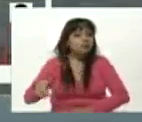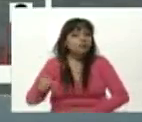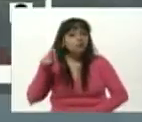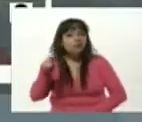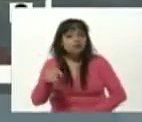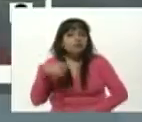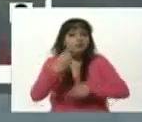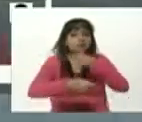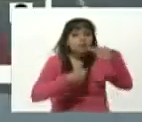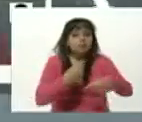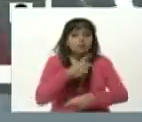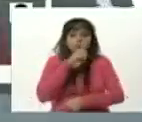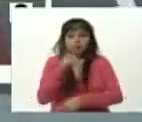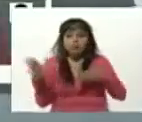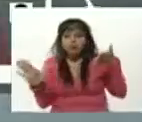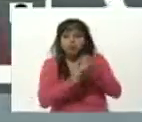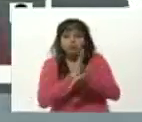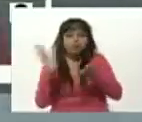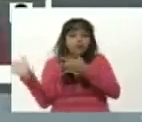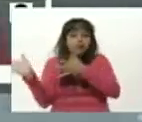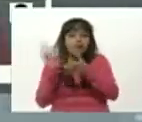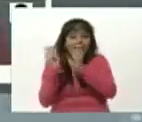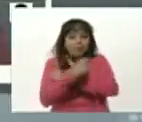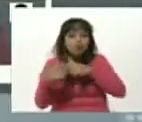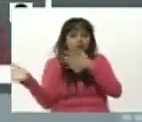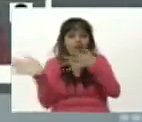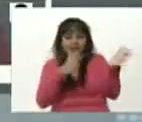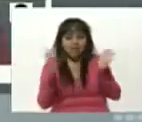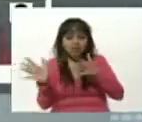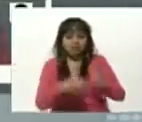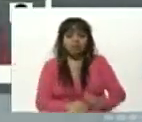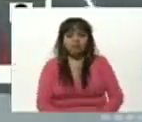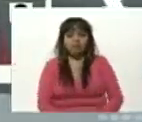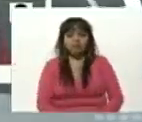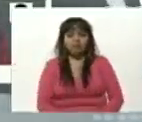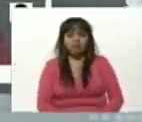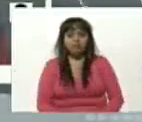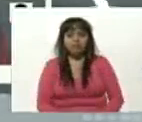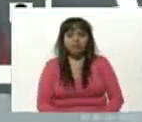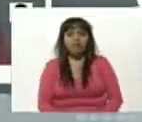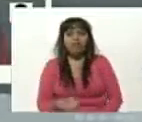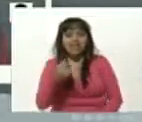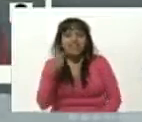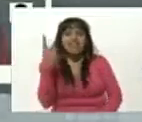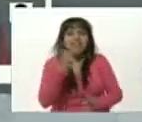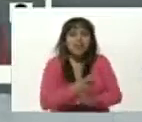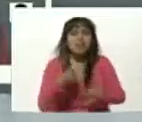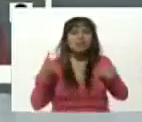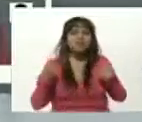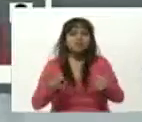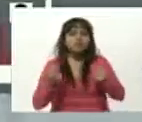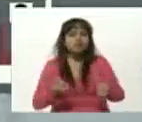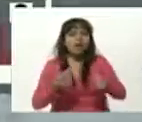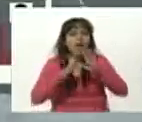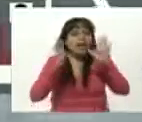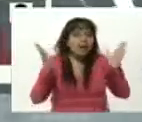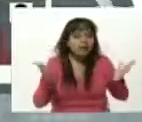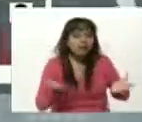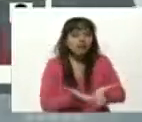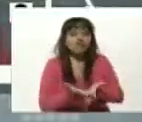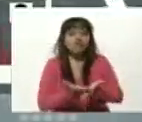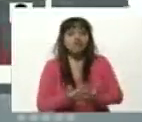estos efectos nocivos del cambio climático. Y estamos obligados a actuar a nivel global en el